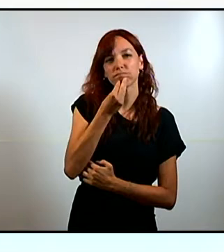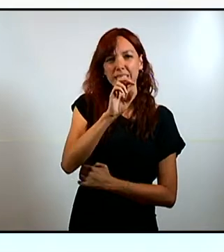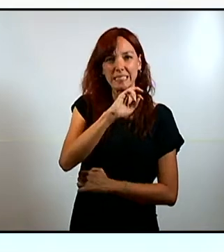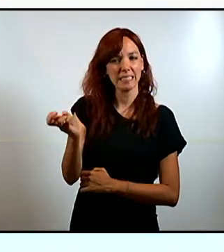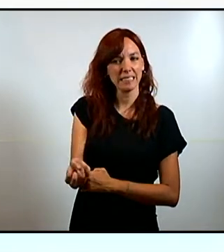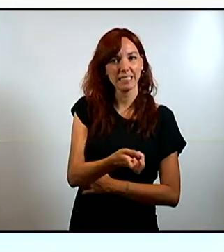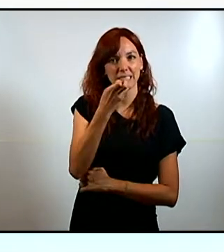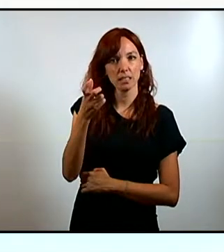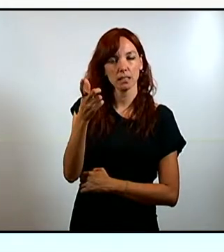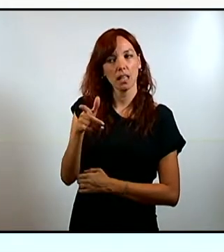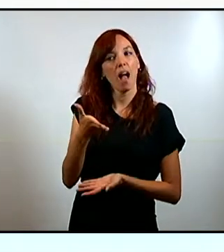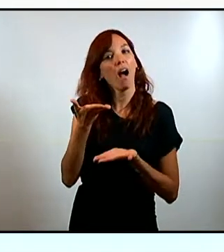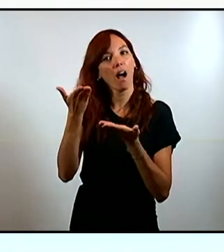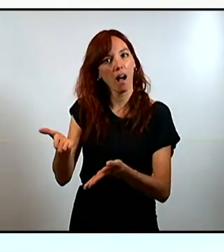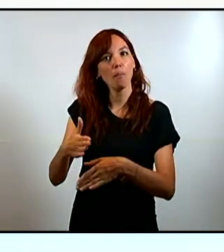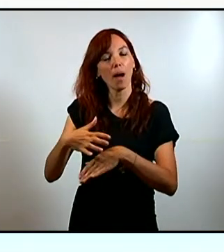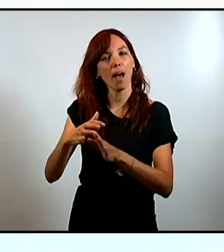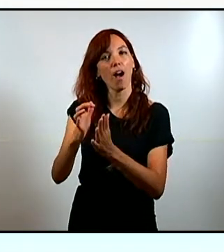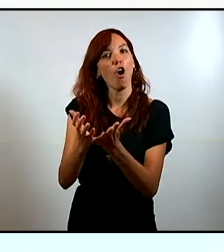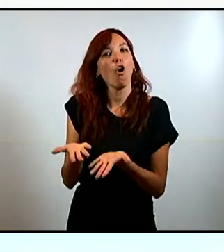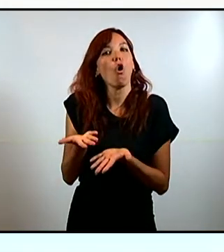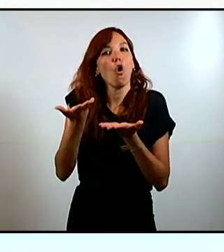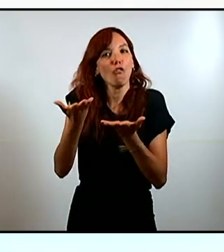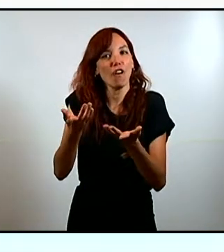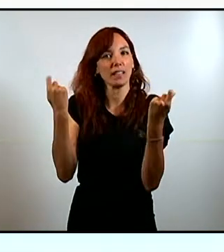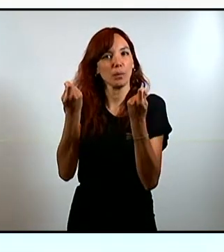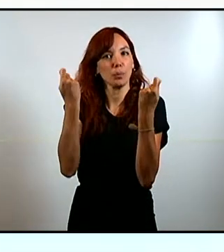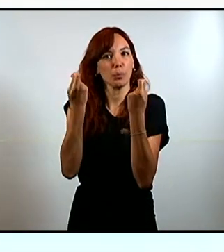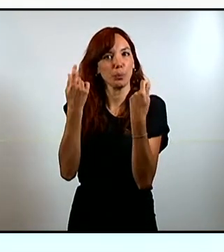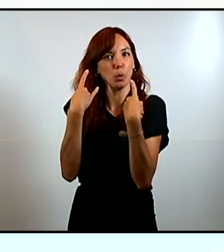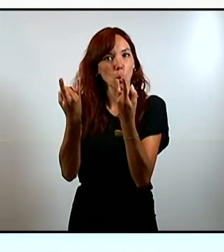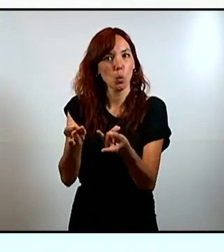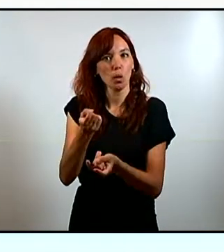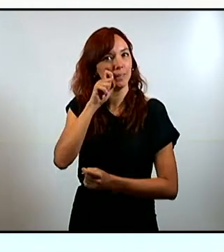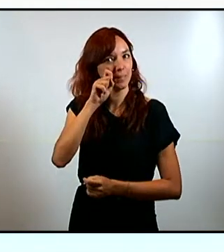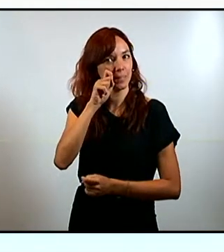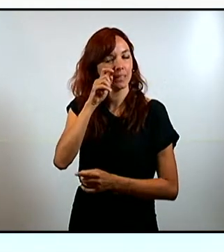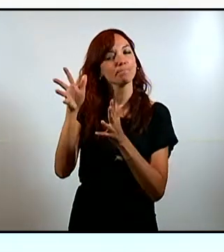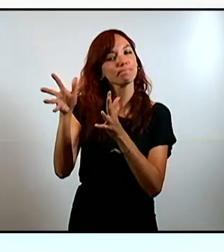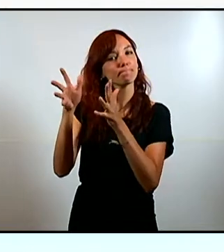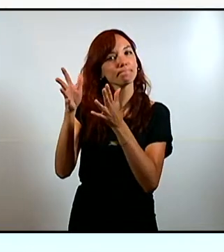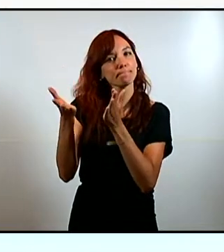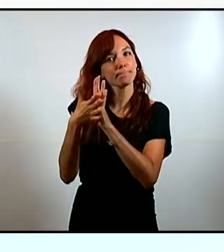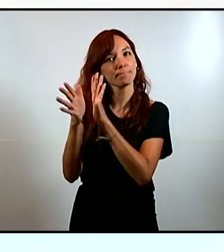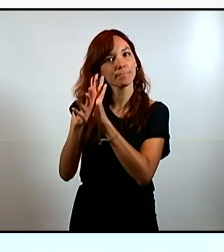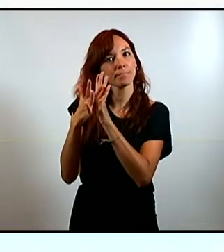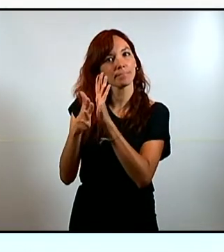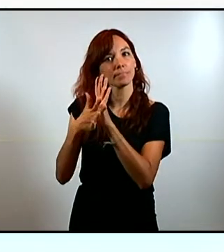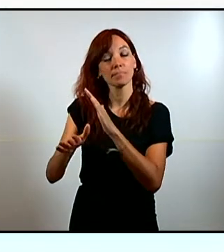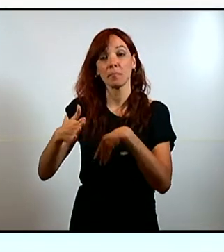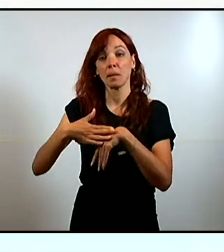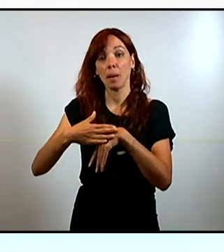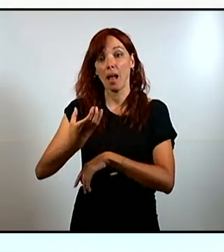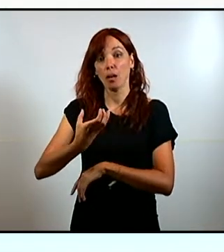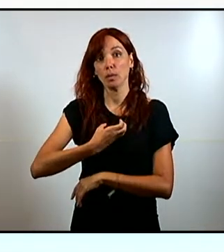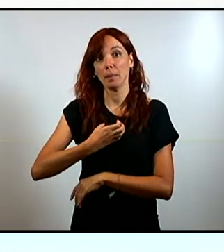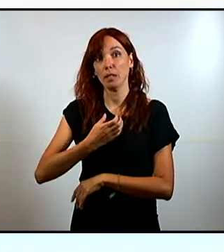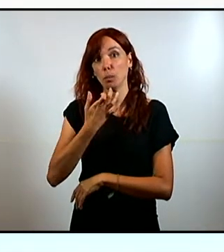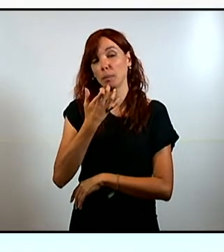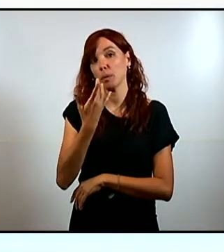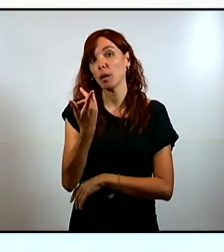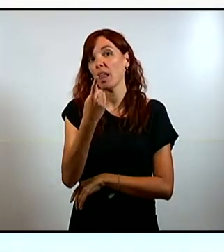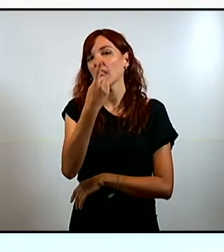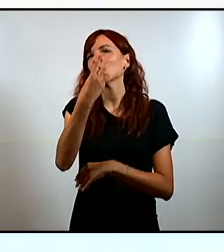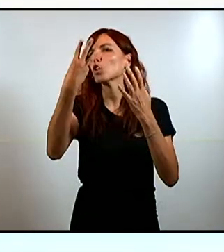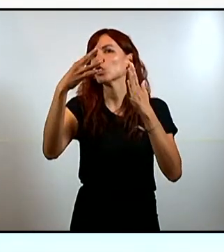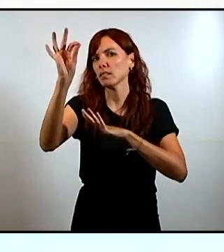oferta turística que puedan hacer. Vamos a proporcionarles ese asesoramiento para que ya todos esos ayuntamientos, que son más de 180,